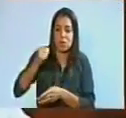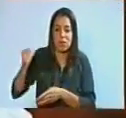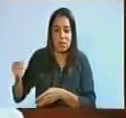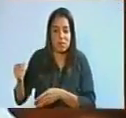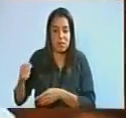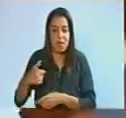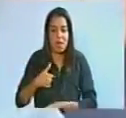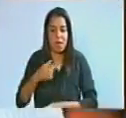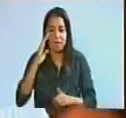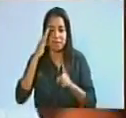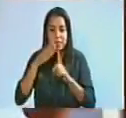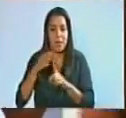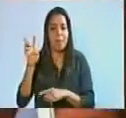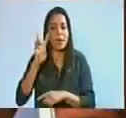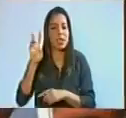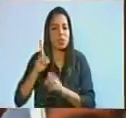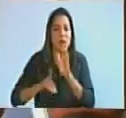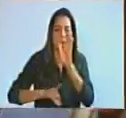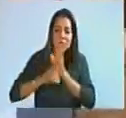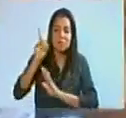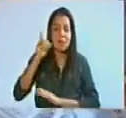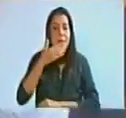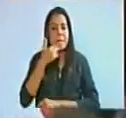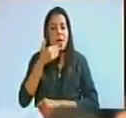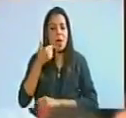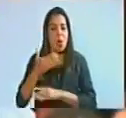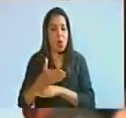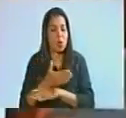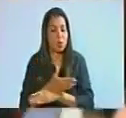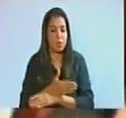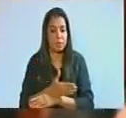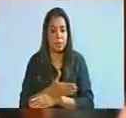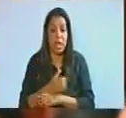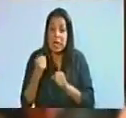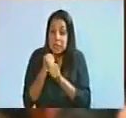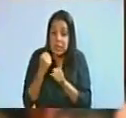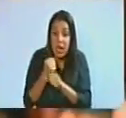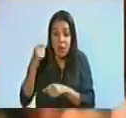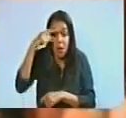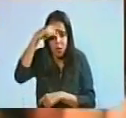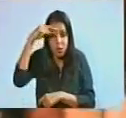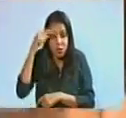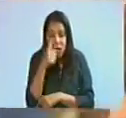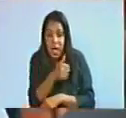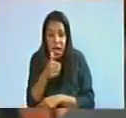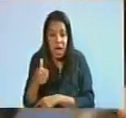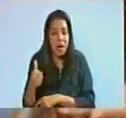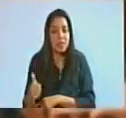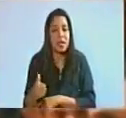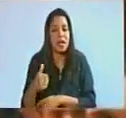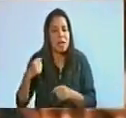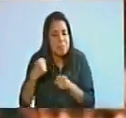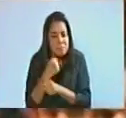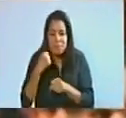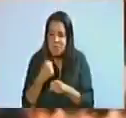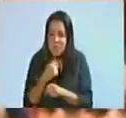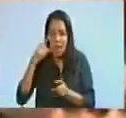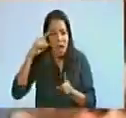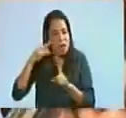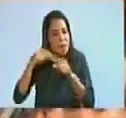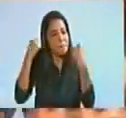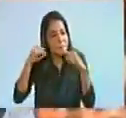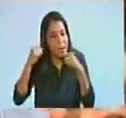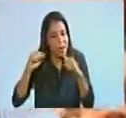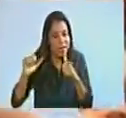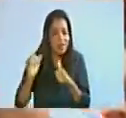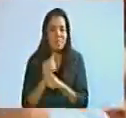hacer de este país un país mejor, y que el pedacito de trabajo que le podamos dar, hay que hacerlo.